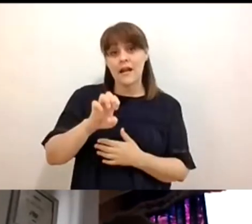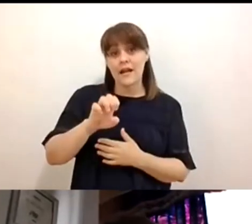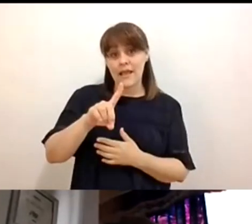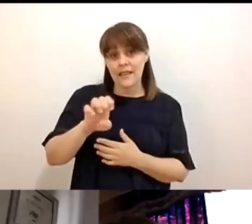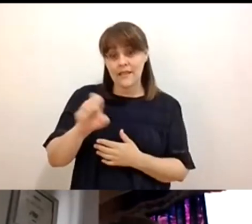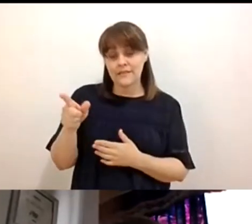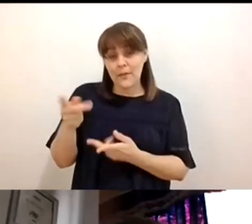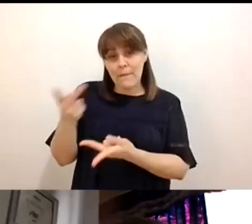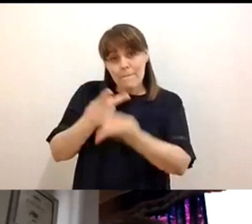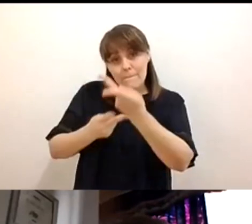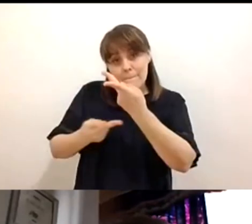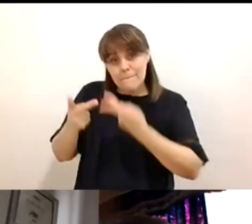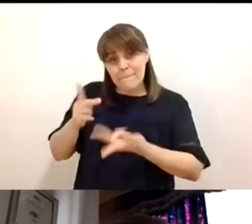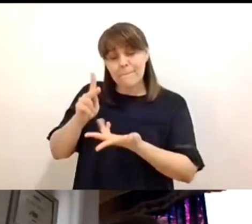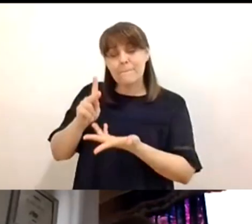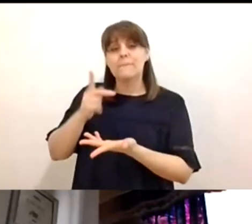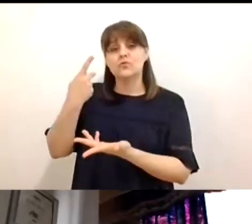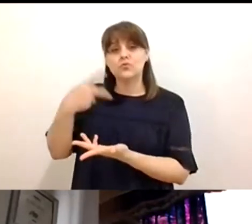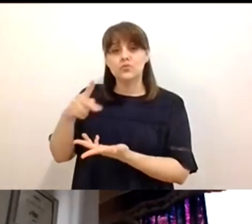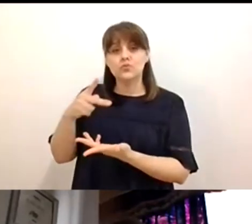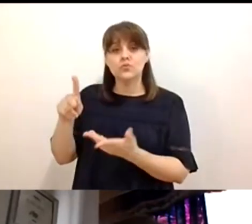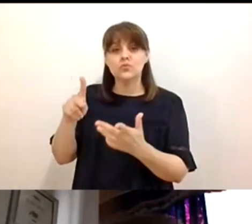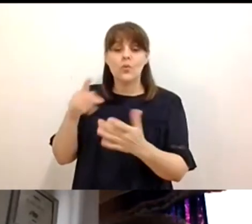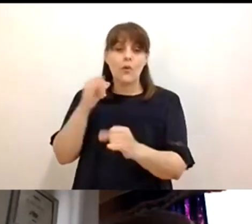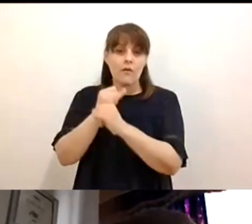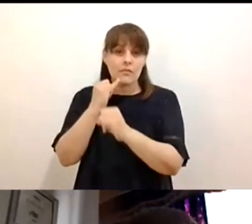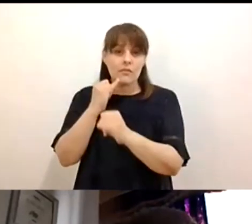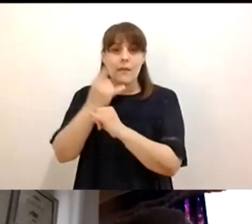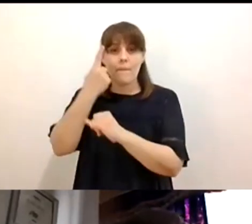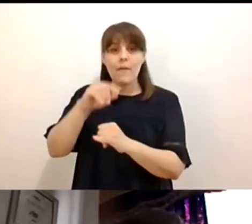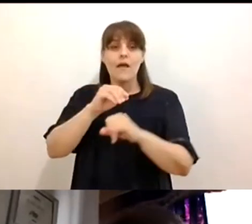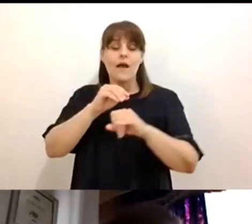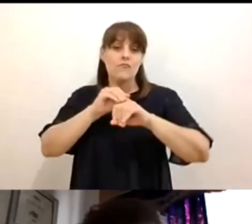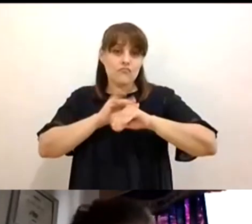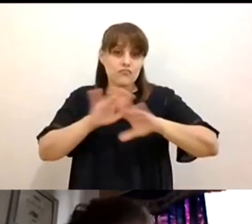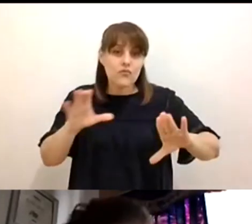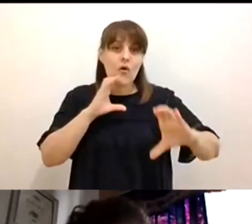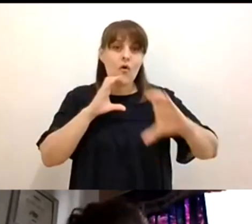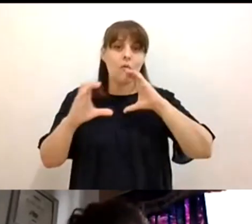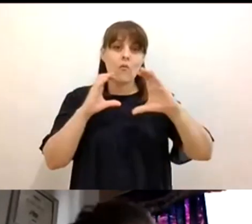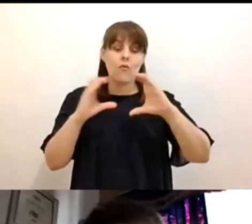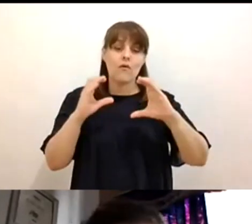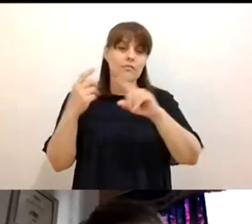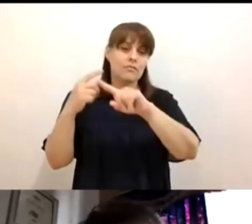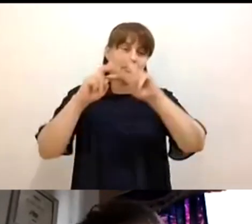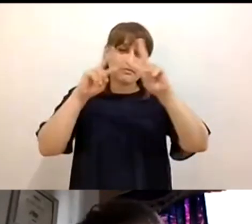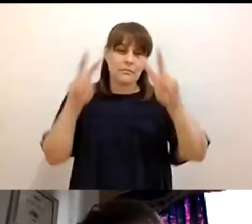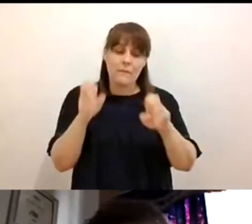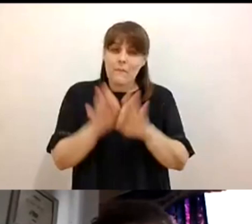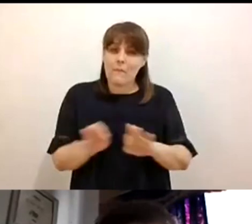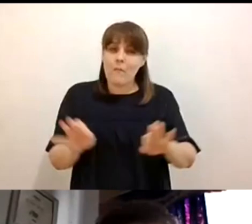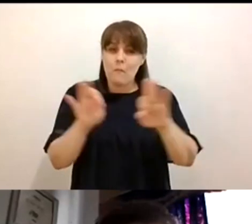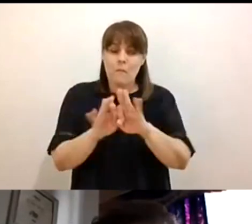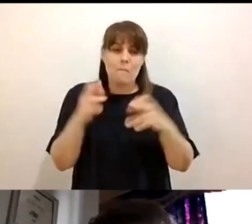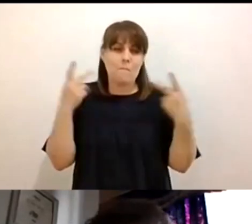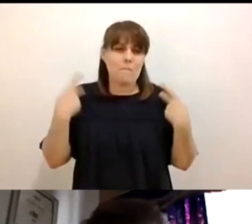podamos aquí juntar a mucha gente y poder hablar de estos temas importantes entre una gran cantidad de personas